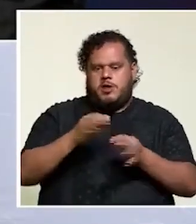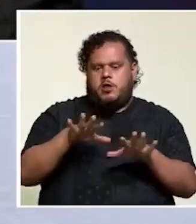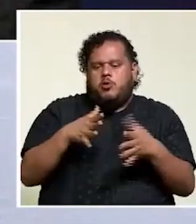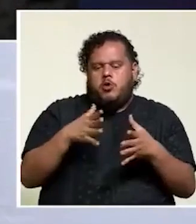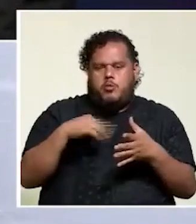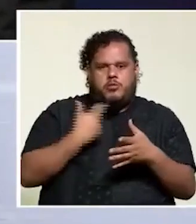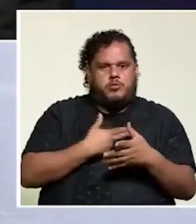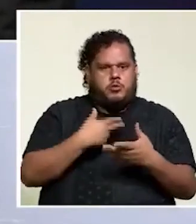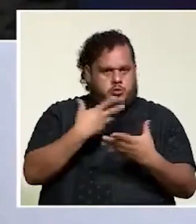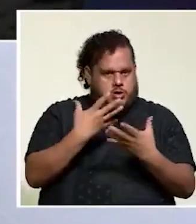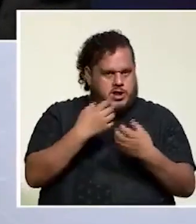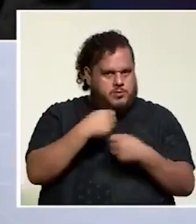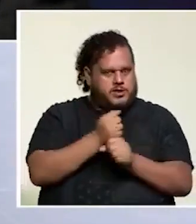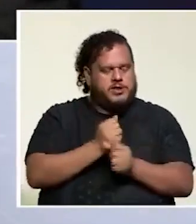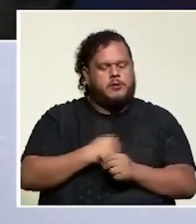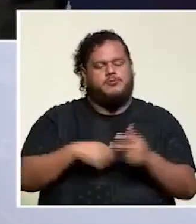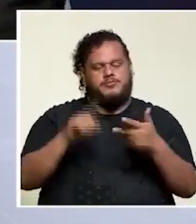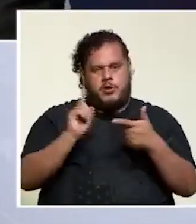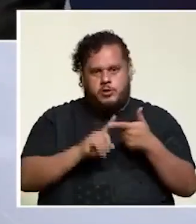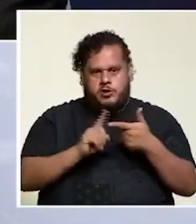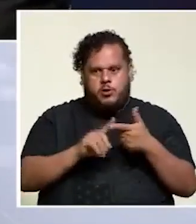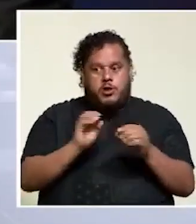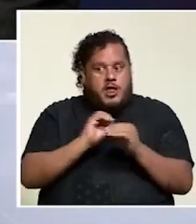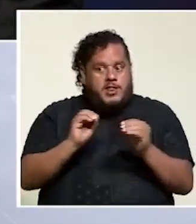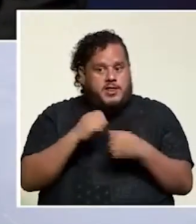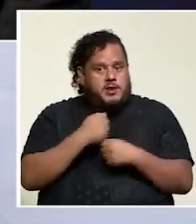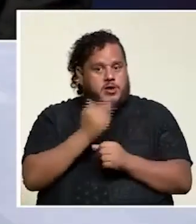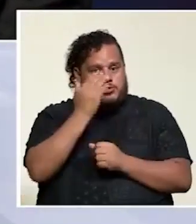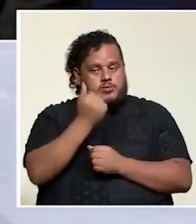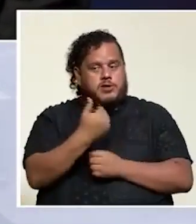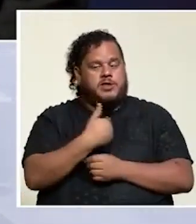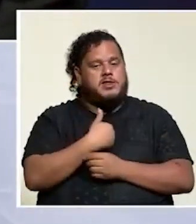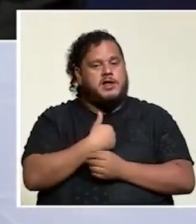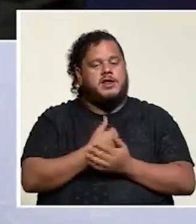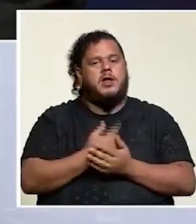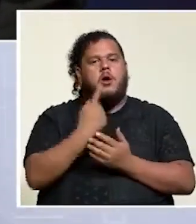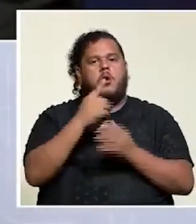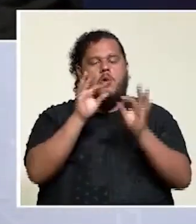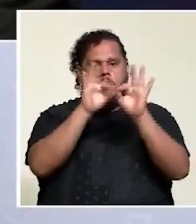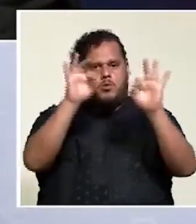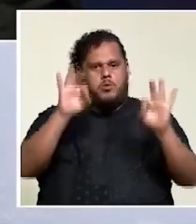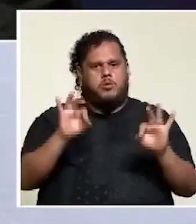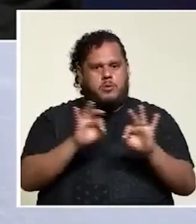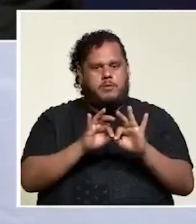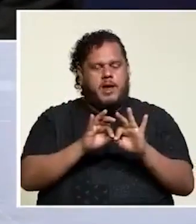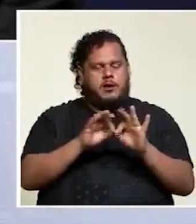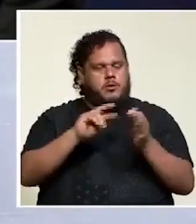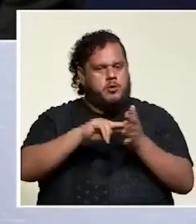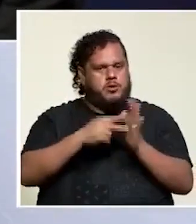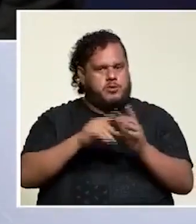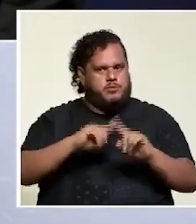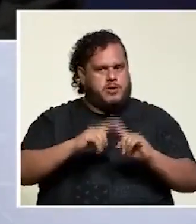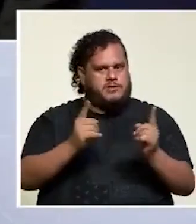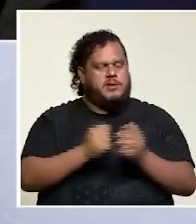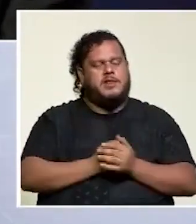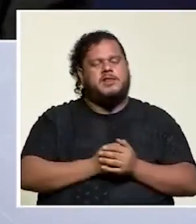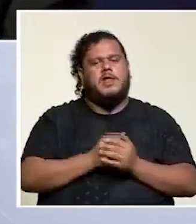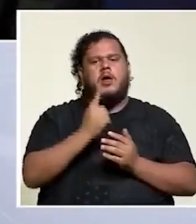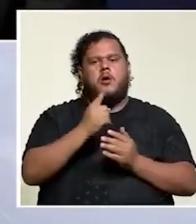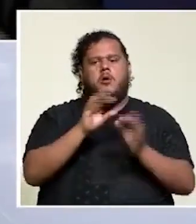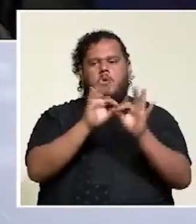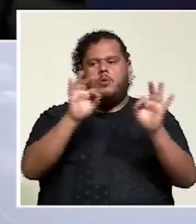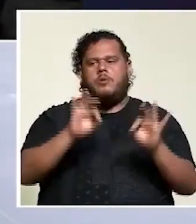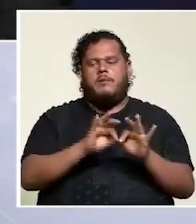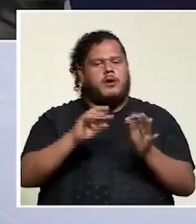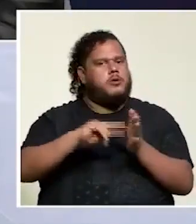hacerlo. Lo segundo es que nadie lo ha hecho porque tienen un marco conceptual diferente. Un marco